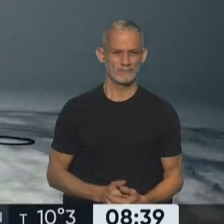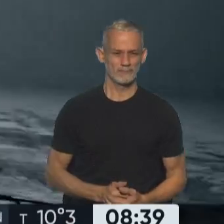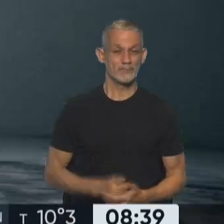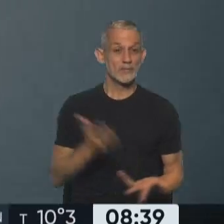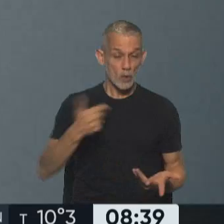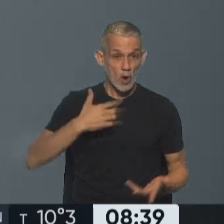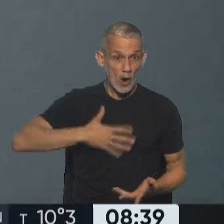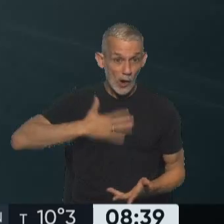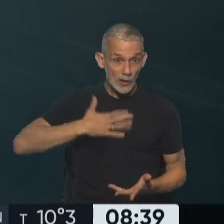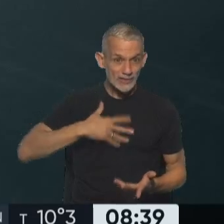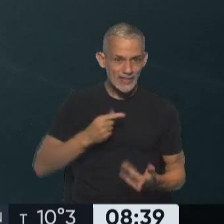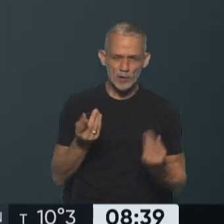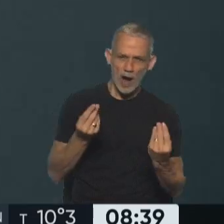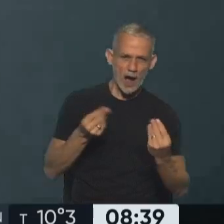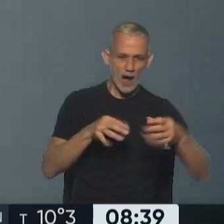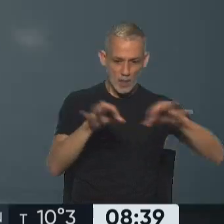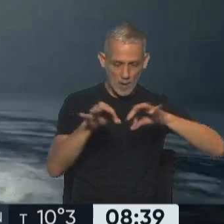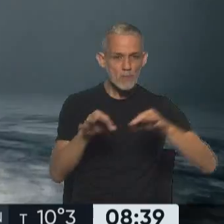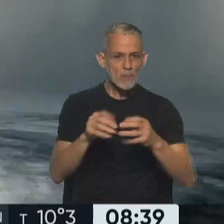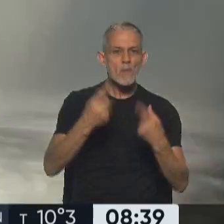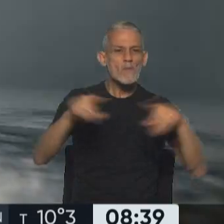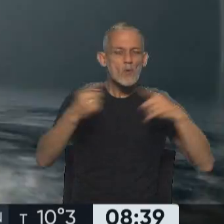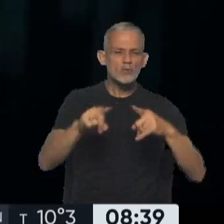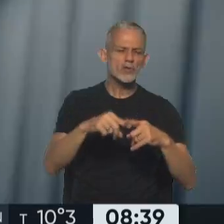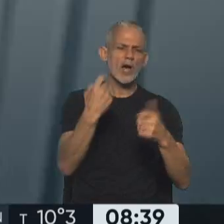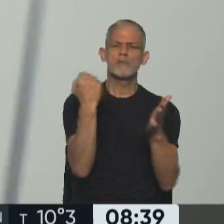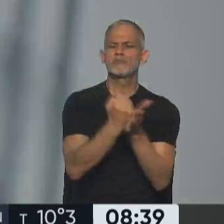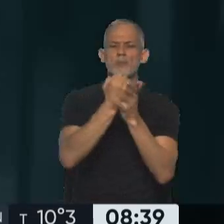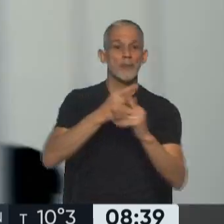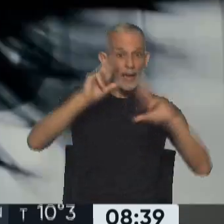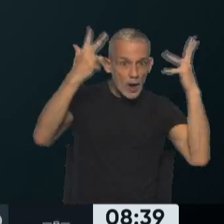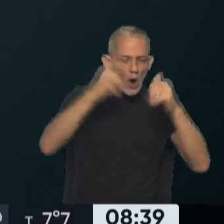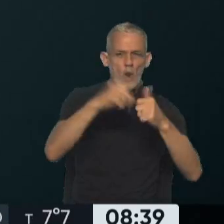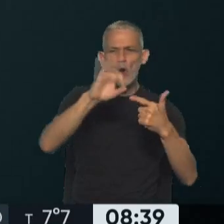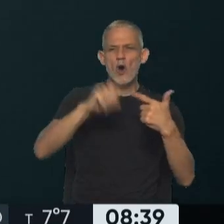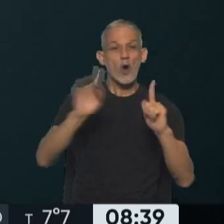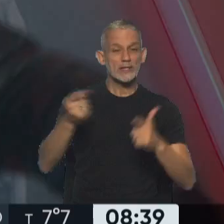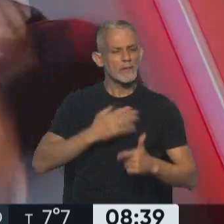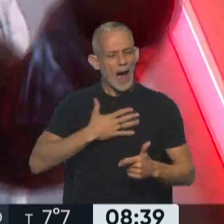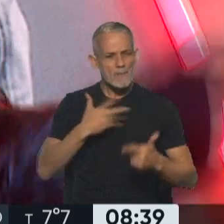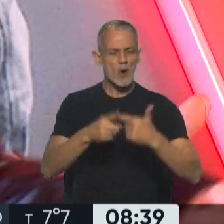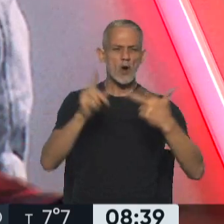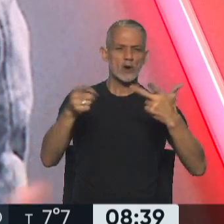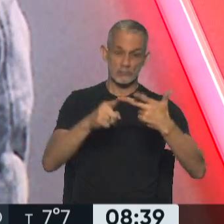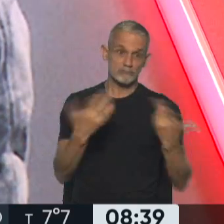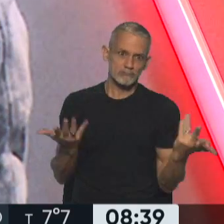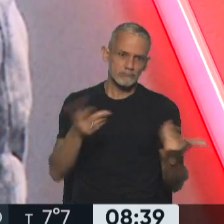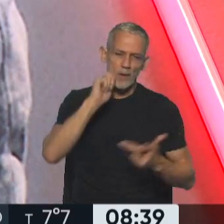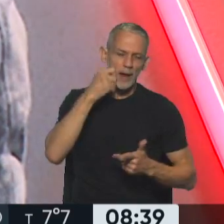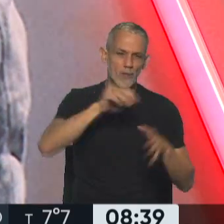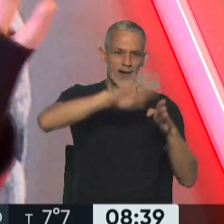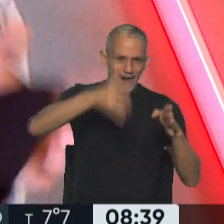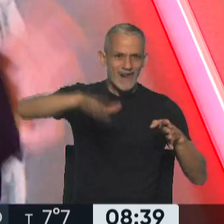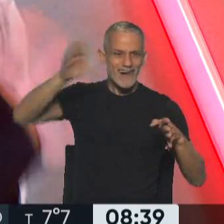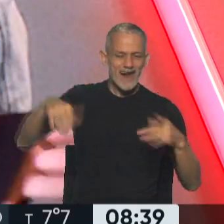Y está muy contento con los efectos que puede tener la música, que son múltiples, pueden ser el enojo y también puede ser el amor, y es una cosa hermosa, y